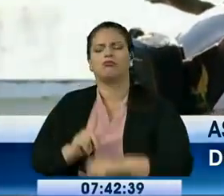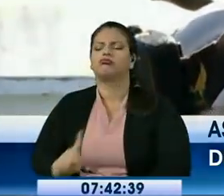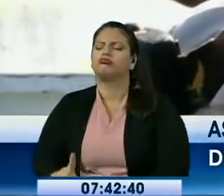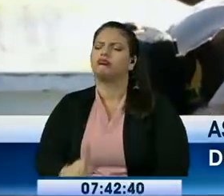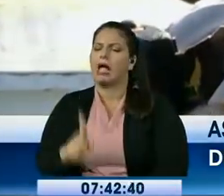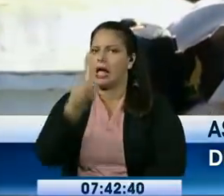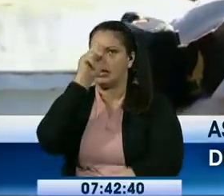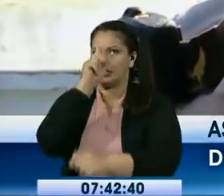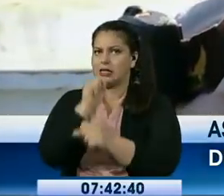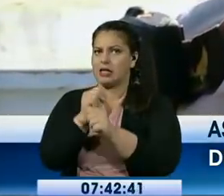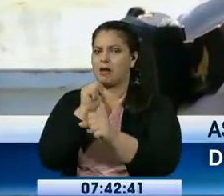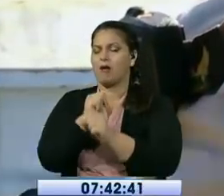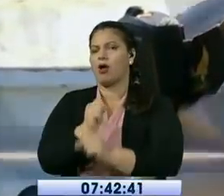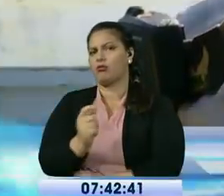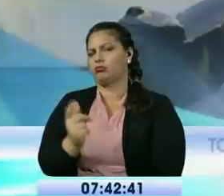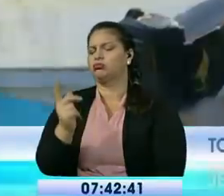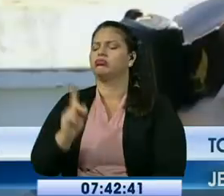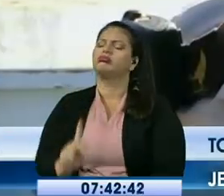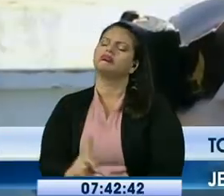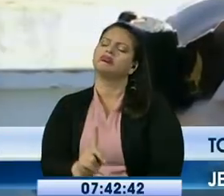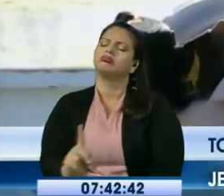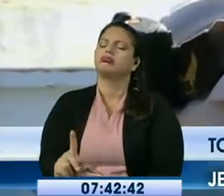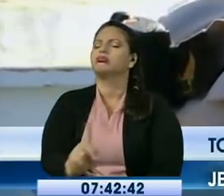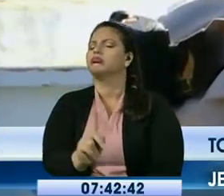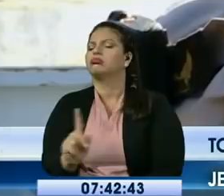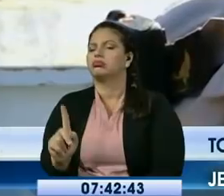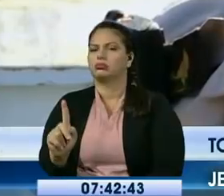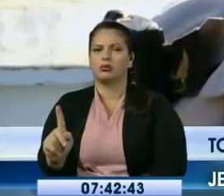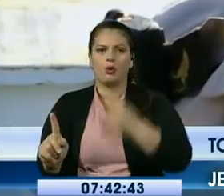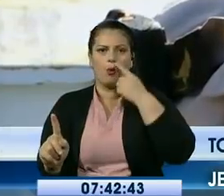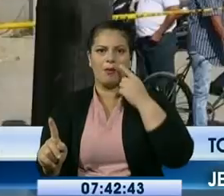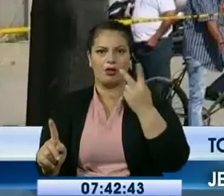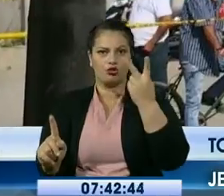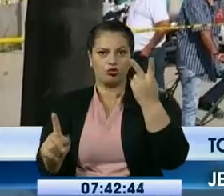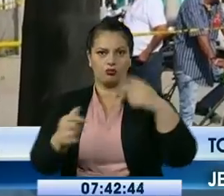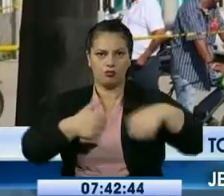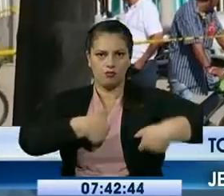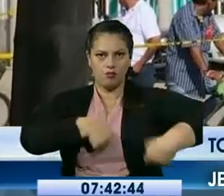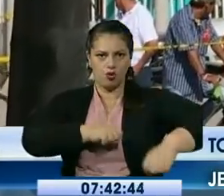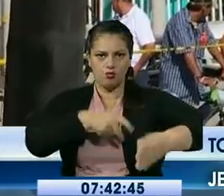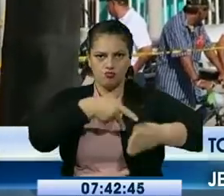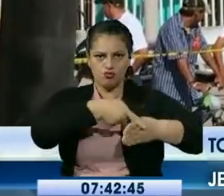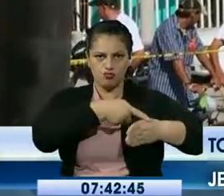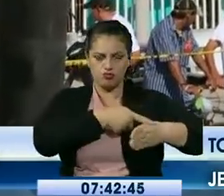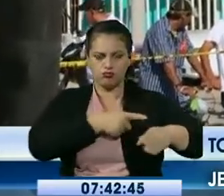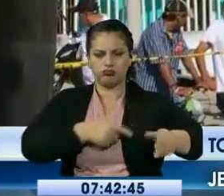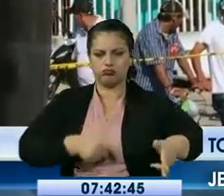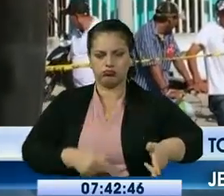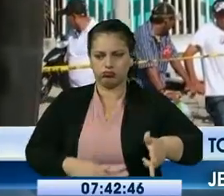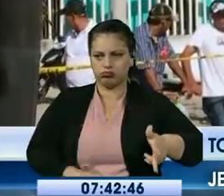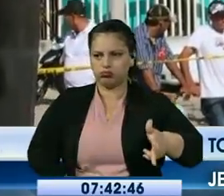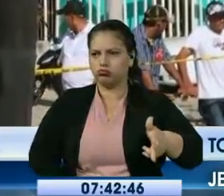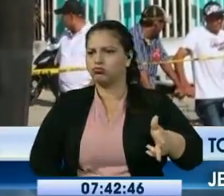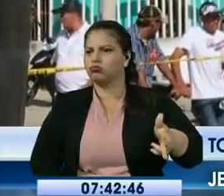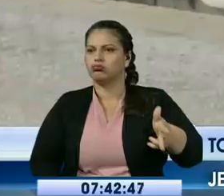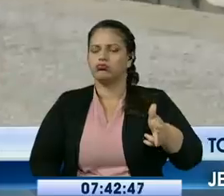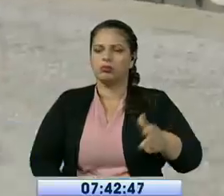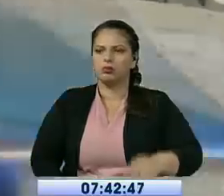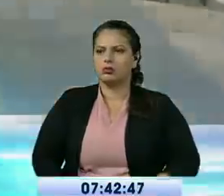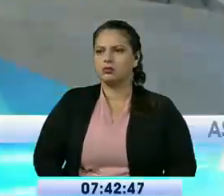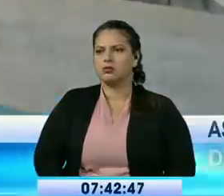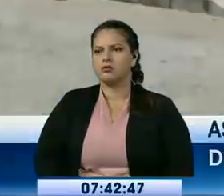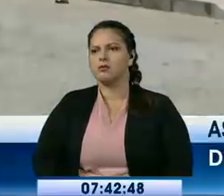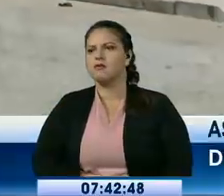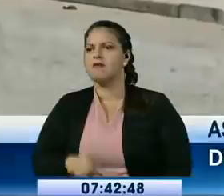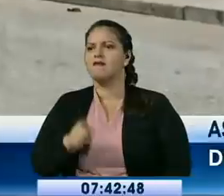motocicleta atentan contra la humanidad de otro ciudadano. Moradores del sector indicaron que luego de escuchar el estruendo causado por